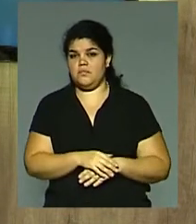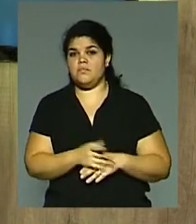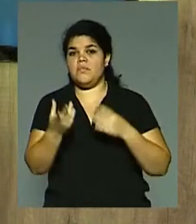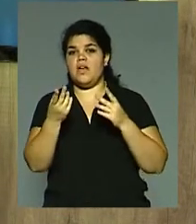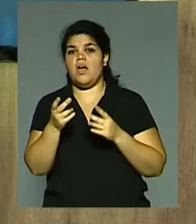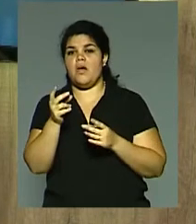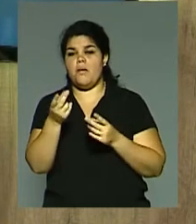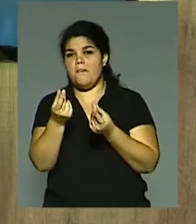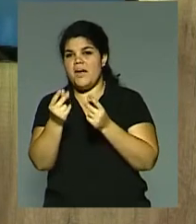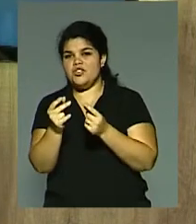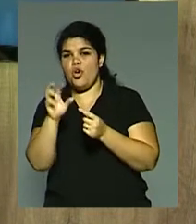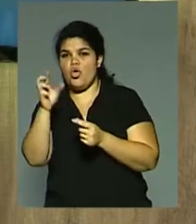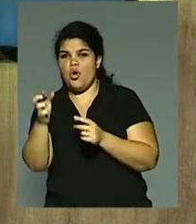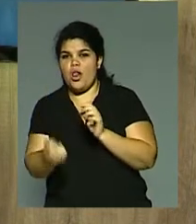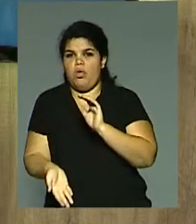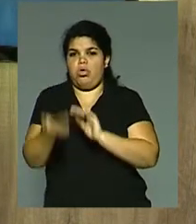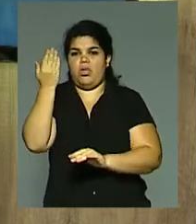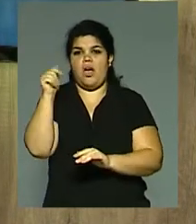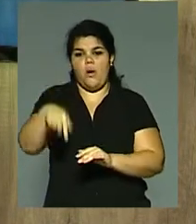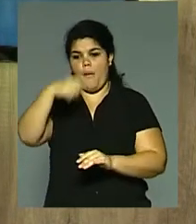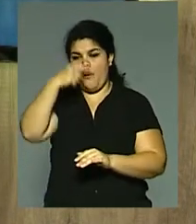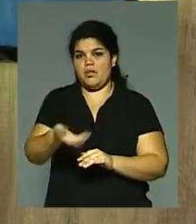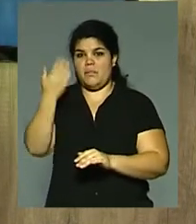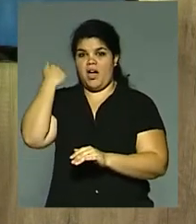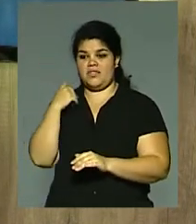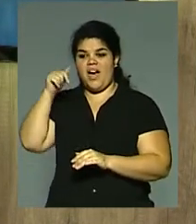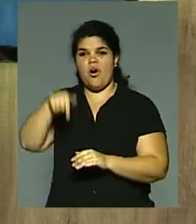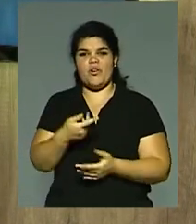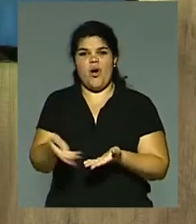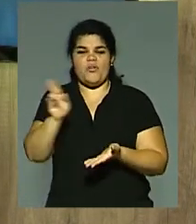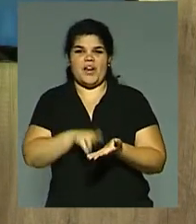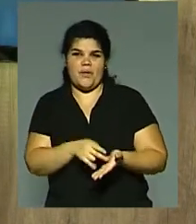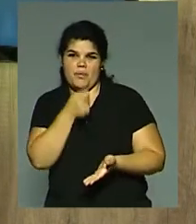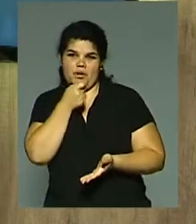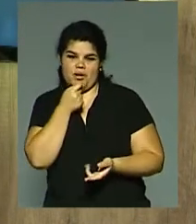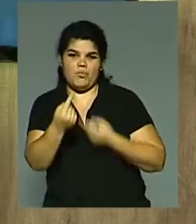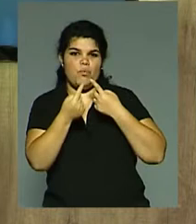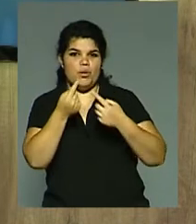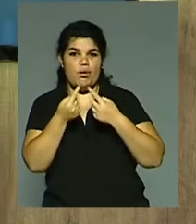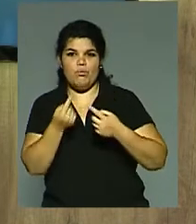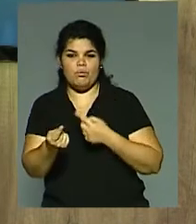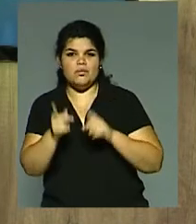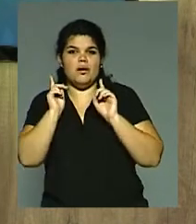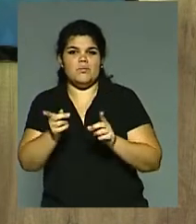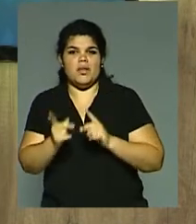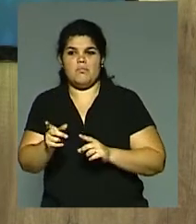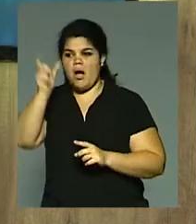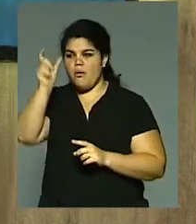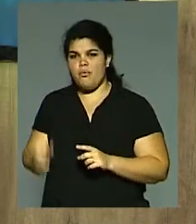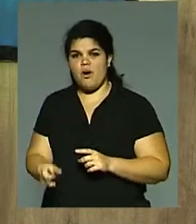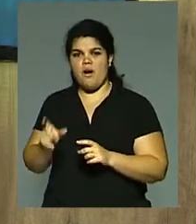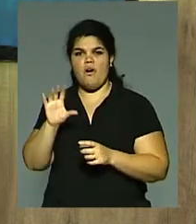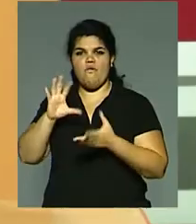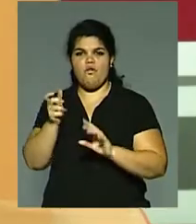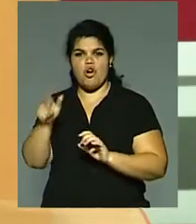devaluación del peso frente al dólar. O sea que si hoy hiciéramos exactamente el mismo sondeo, tal vez esa imagen aún siga en